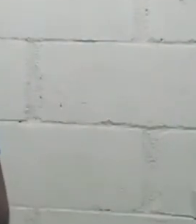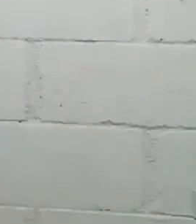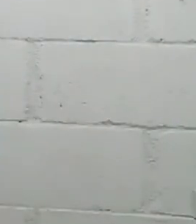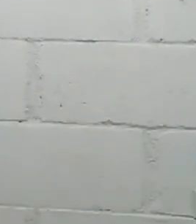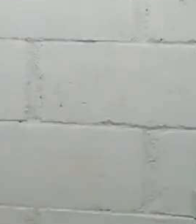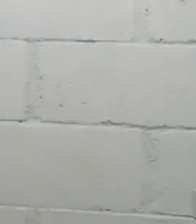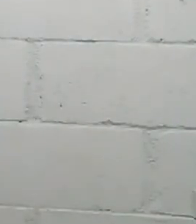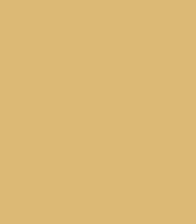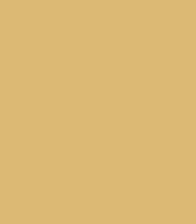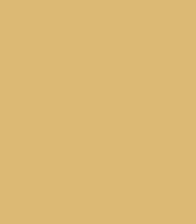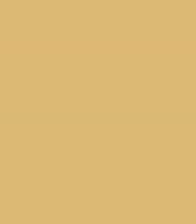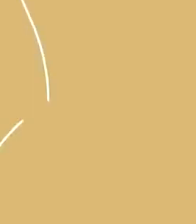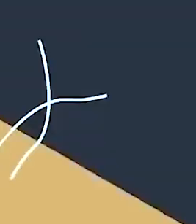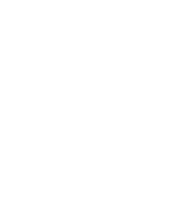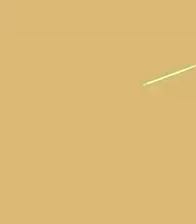Carbón.